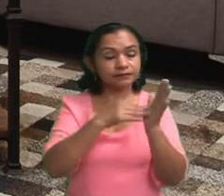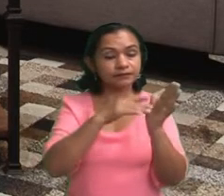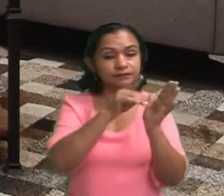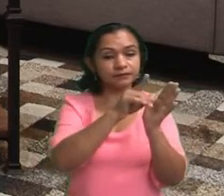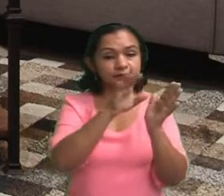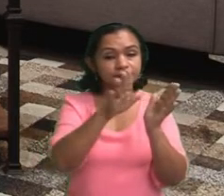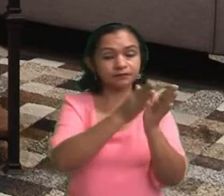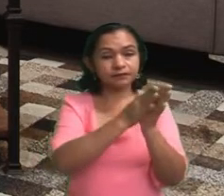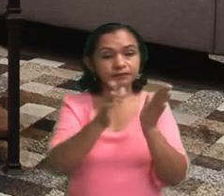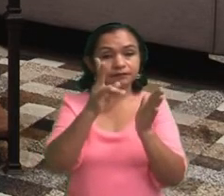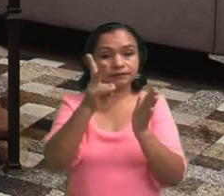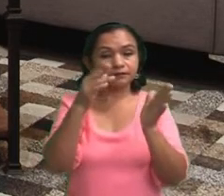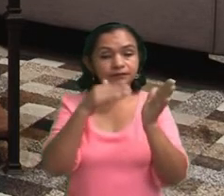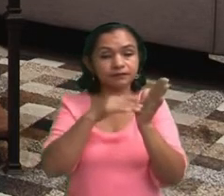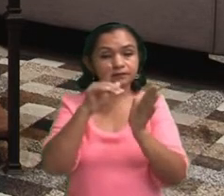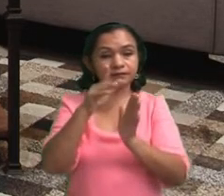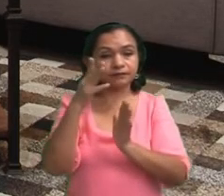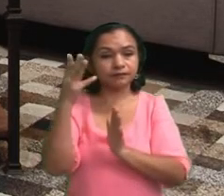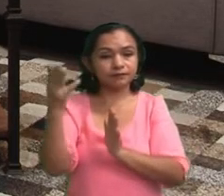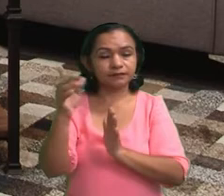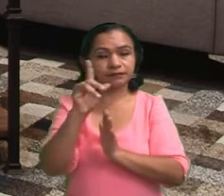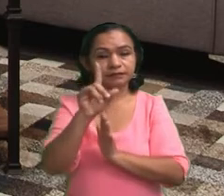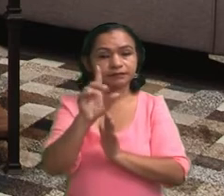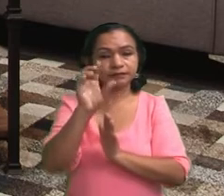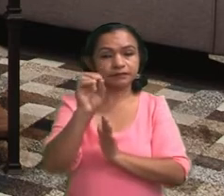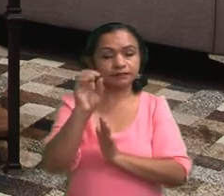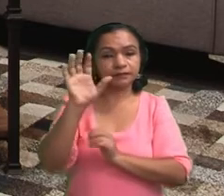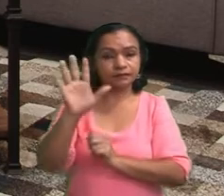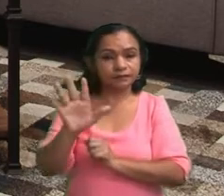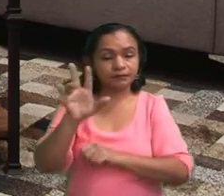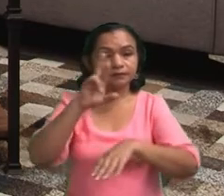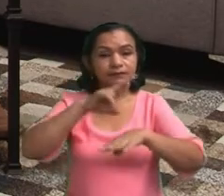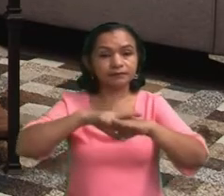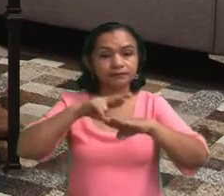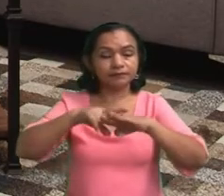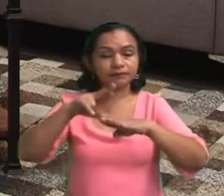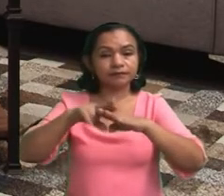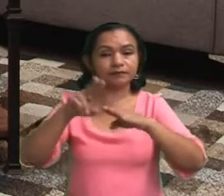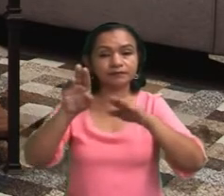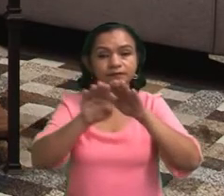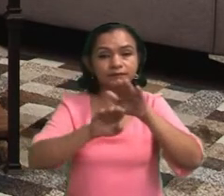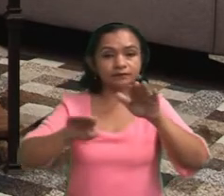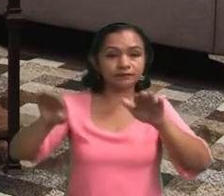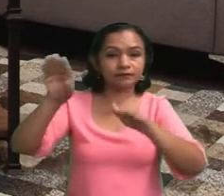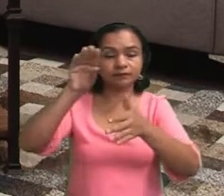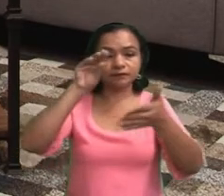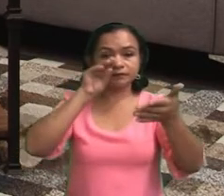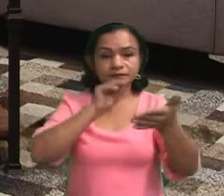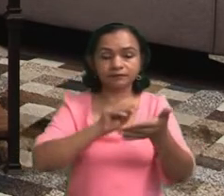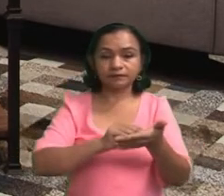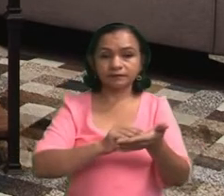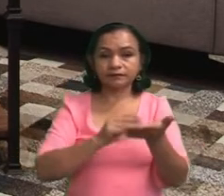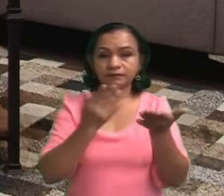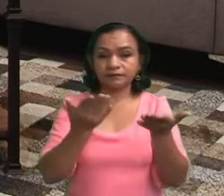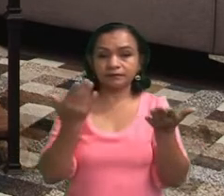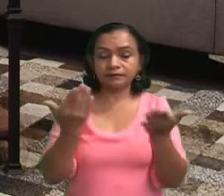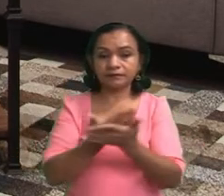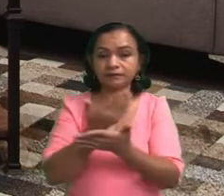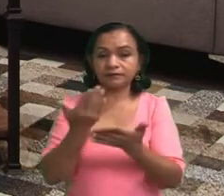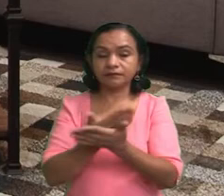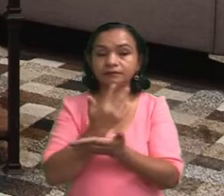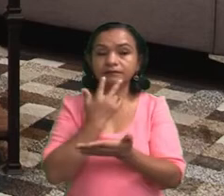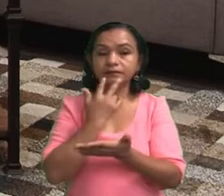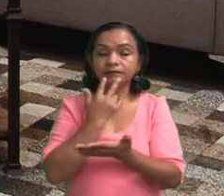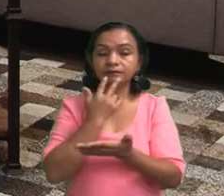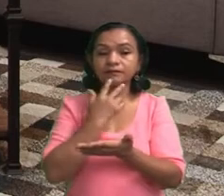al 2019 tenemos 105 normas adicionales que no se han actualizado en el